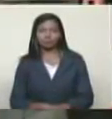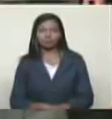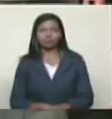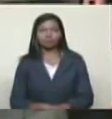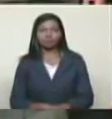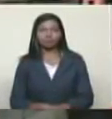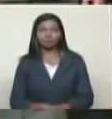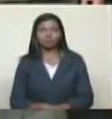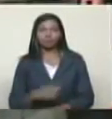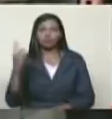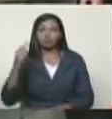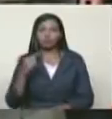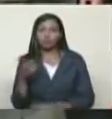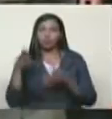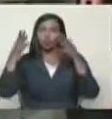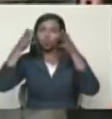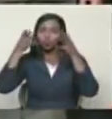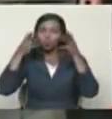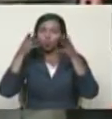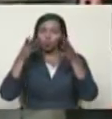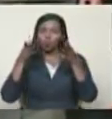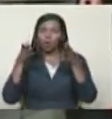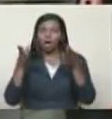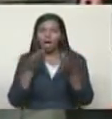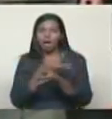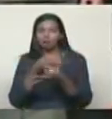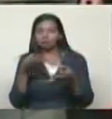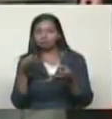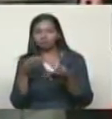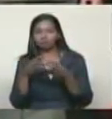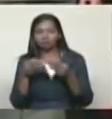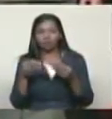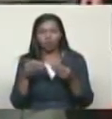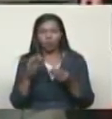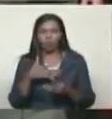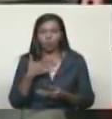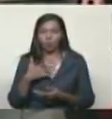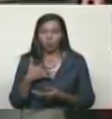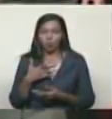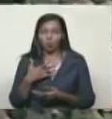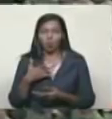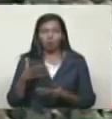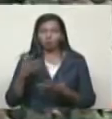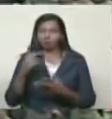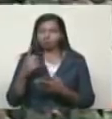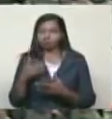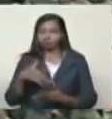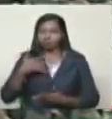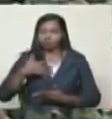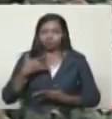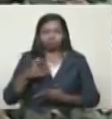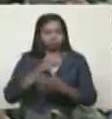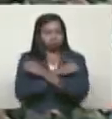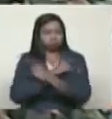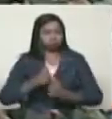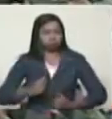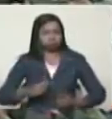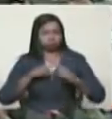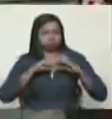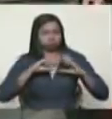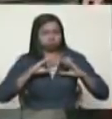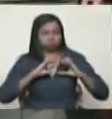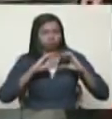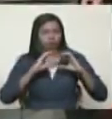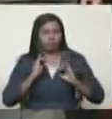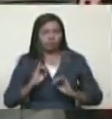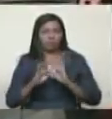Ya traen una formación previa, una disciplina, una moral, una aptitud, una vocación militar. Y vamos